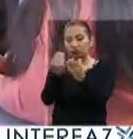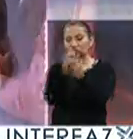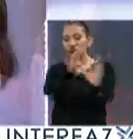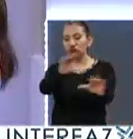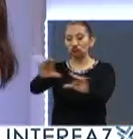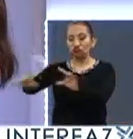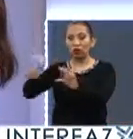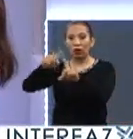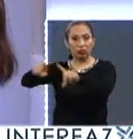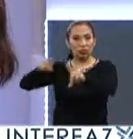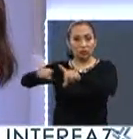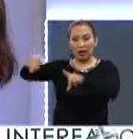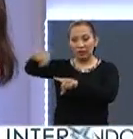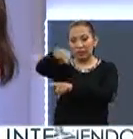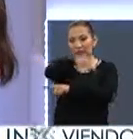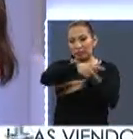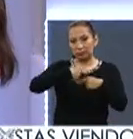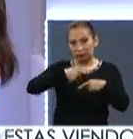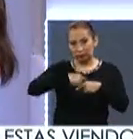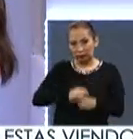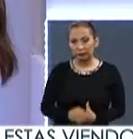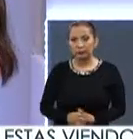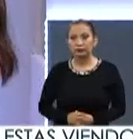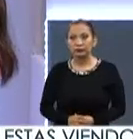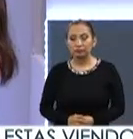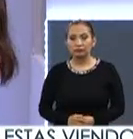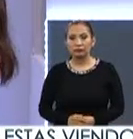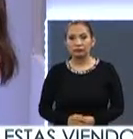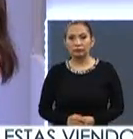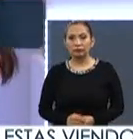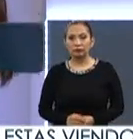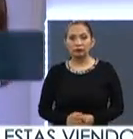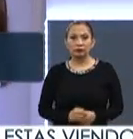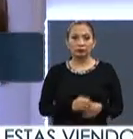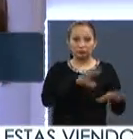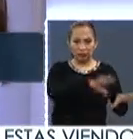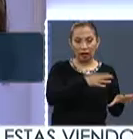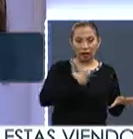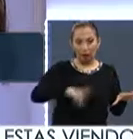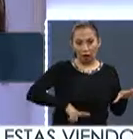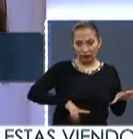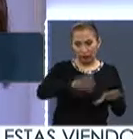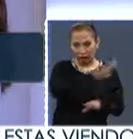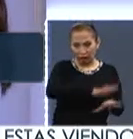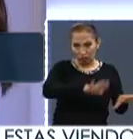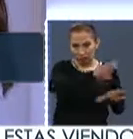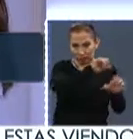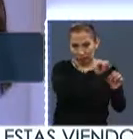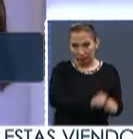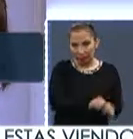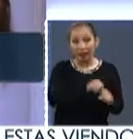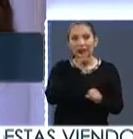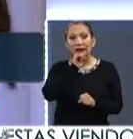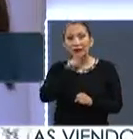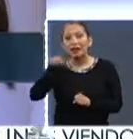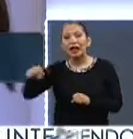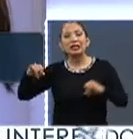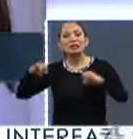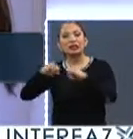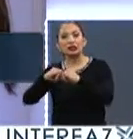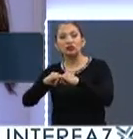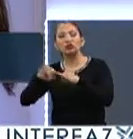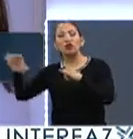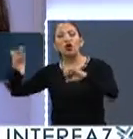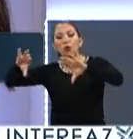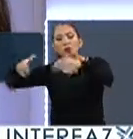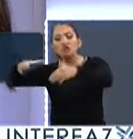con diversos agentes, ¿no? O sea, ha sido tanto en la función pública, bueno, en el sistema público, como en instituciones,